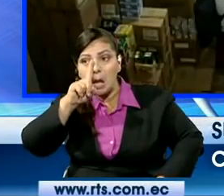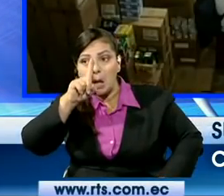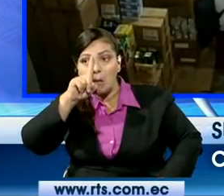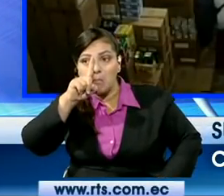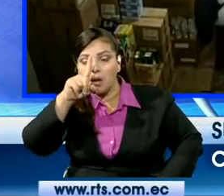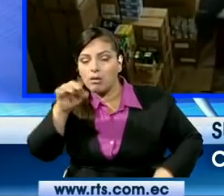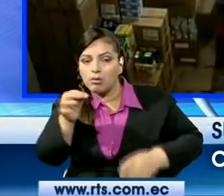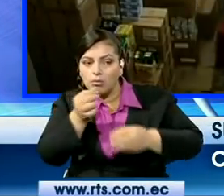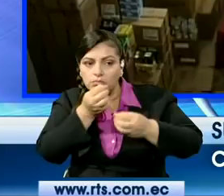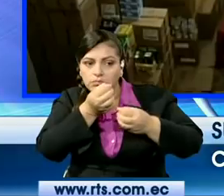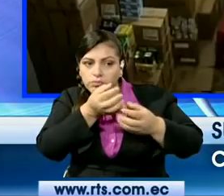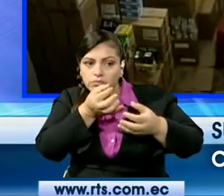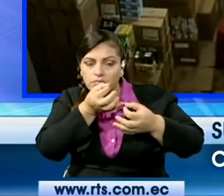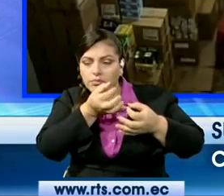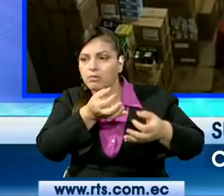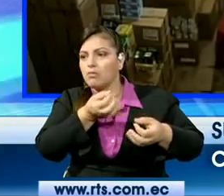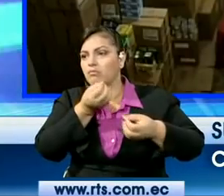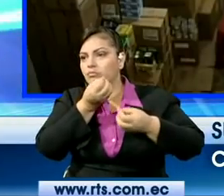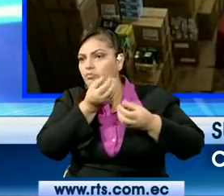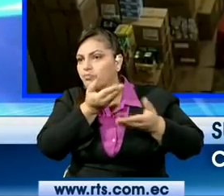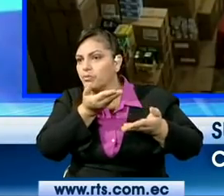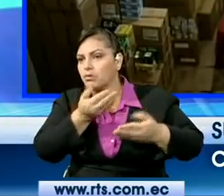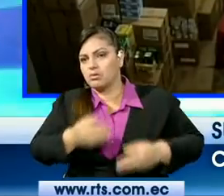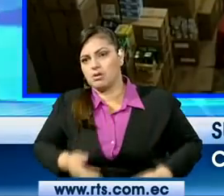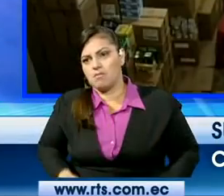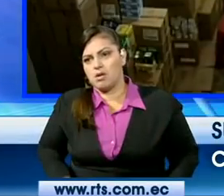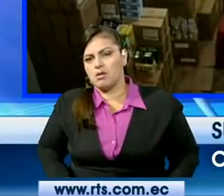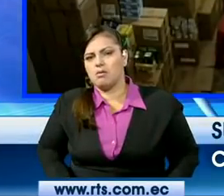delincuentes y algún empleado de adentro, casa adentro. Eso mira, no